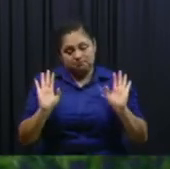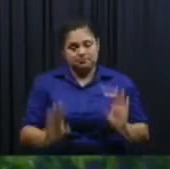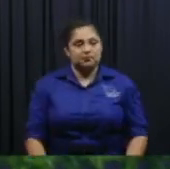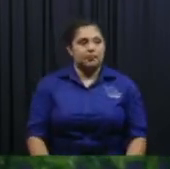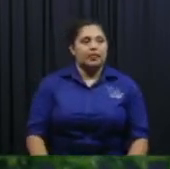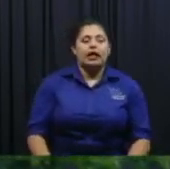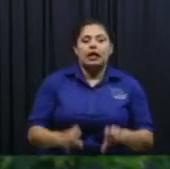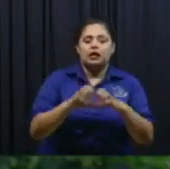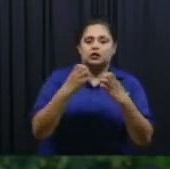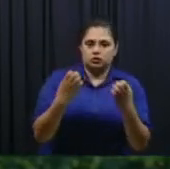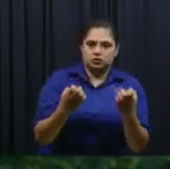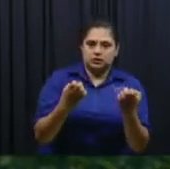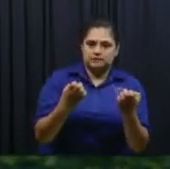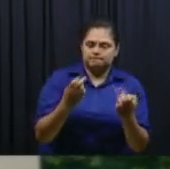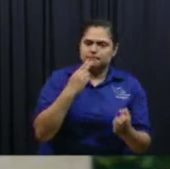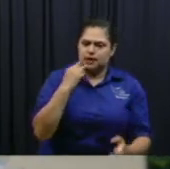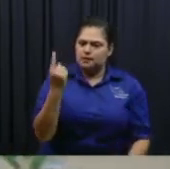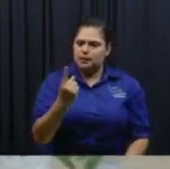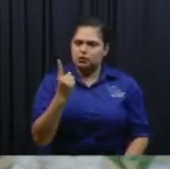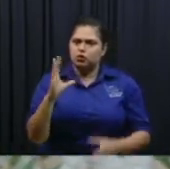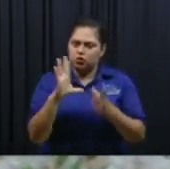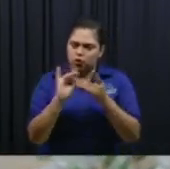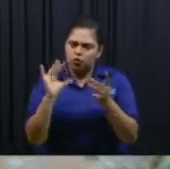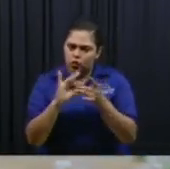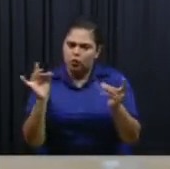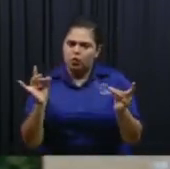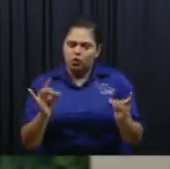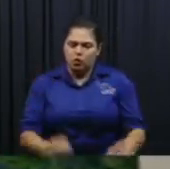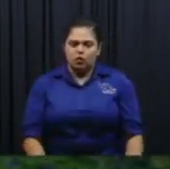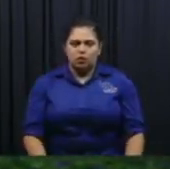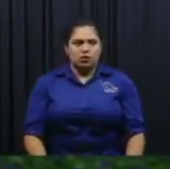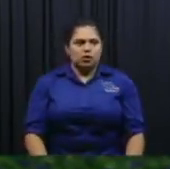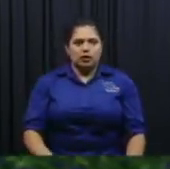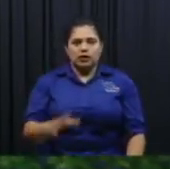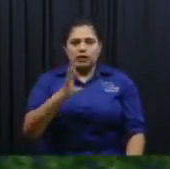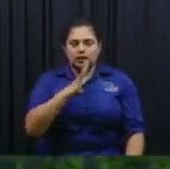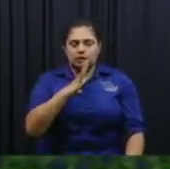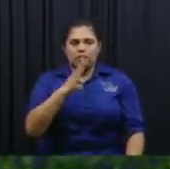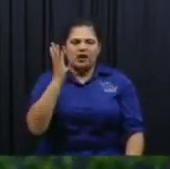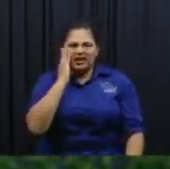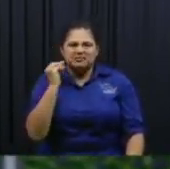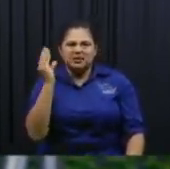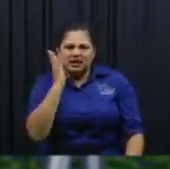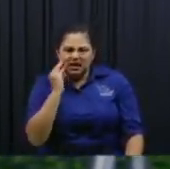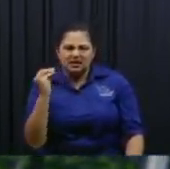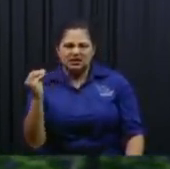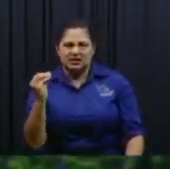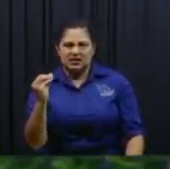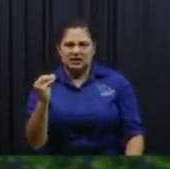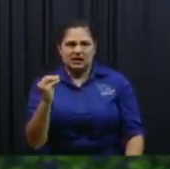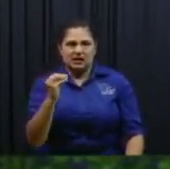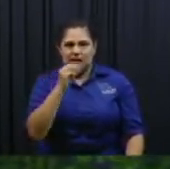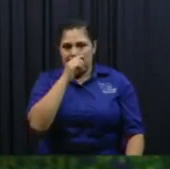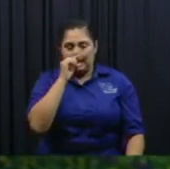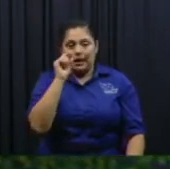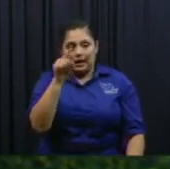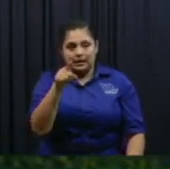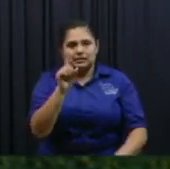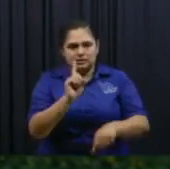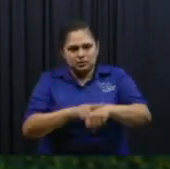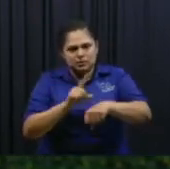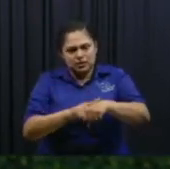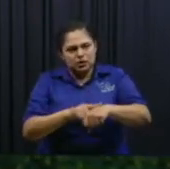entonces aquel me contó que él tuvo una experiencia en ese momento